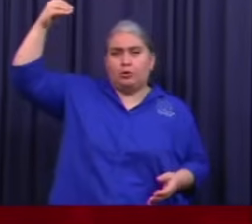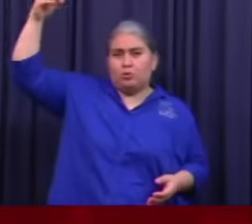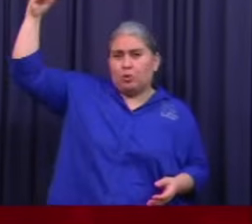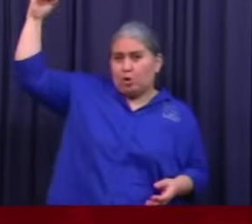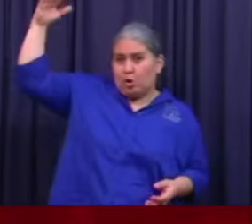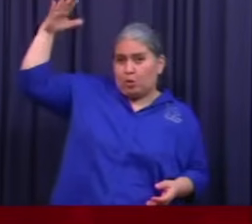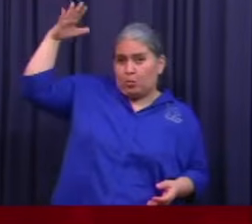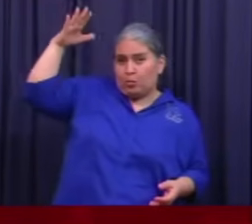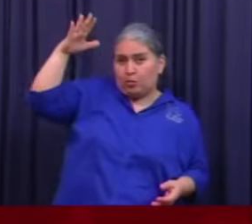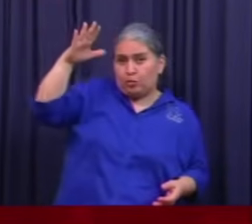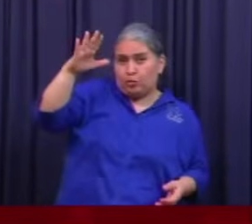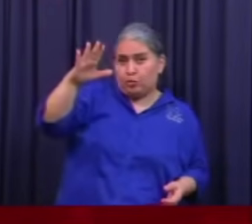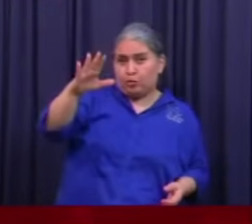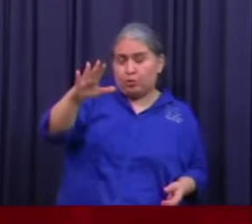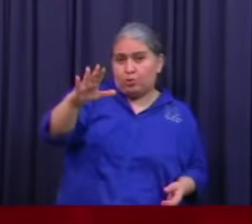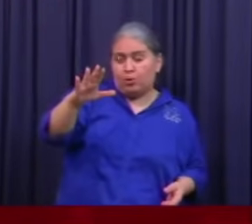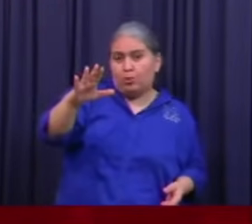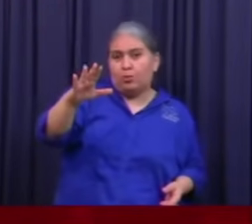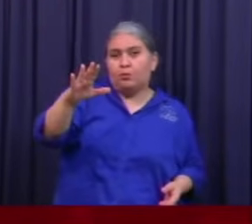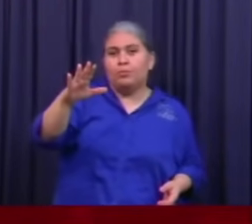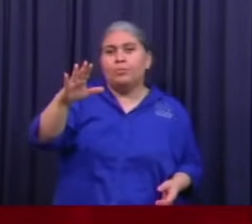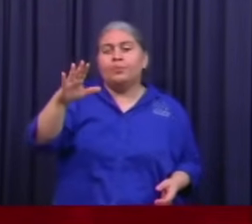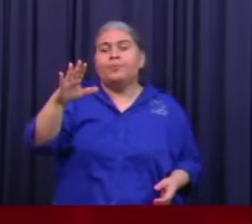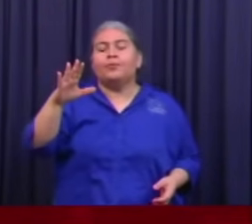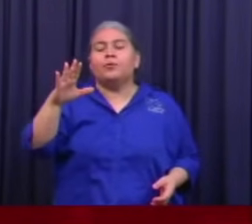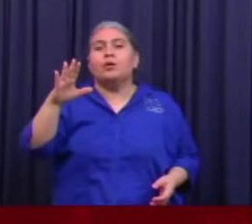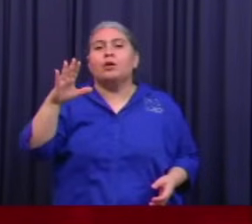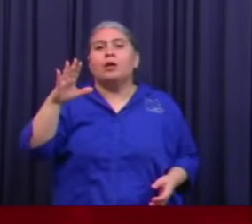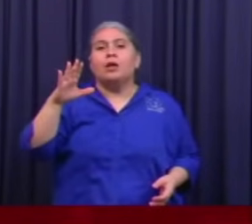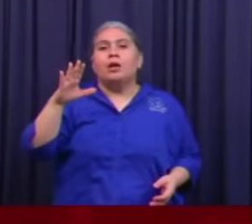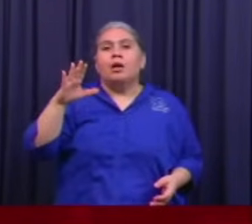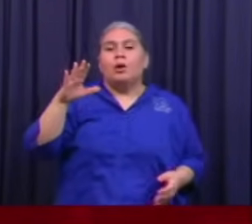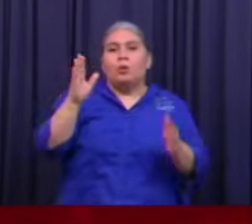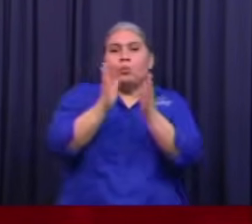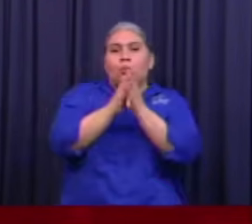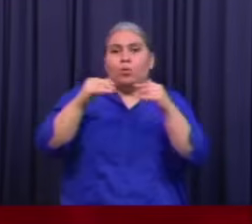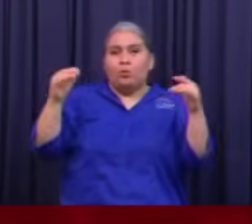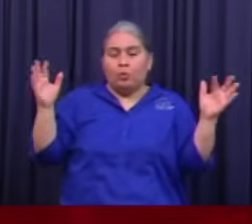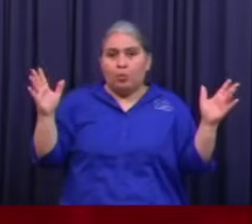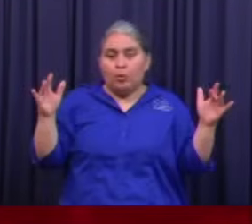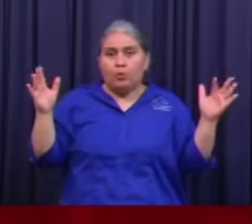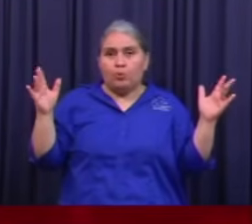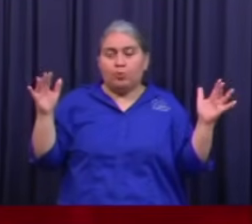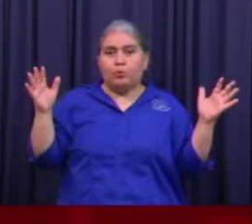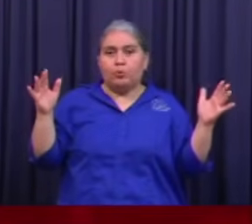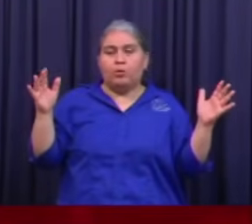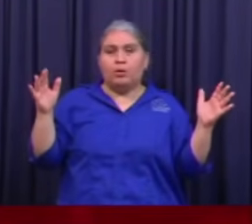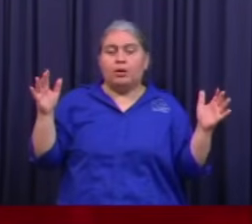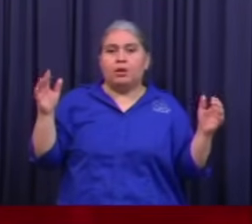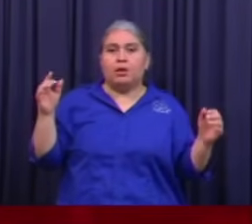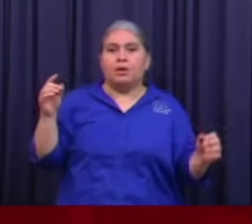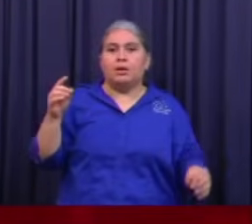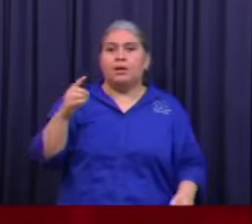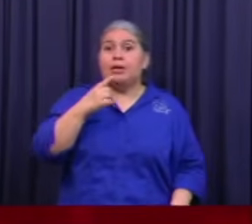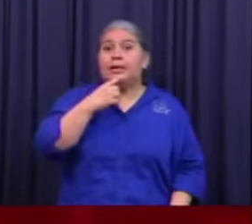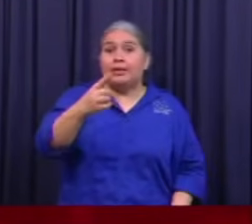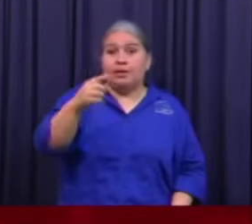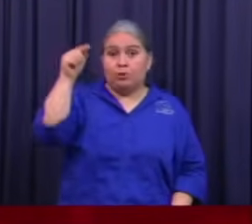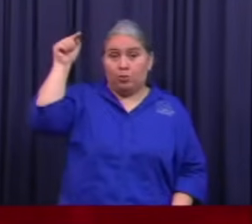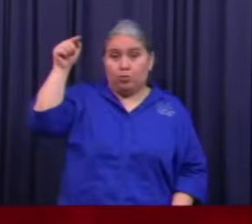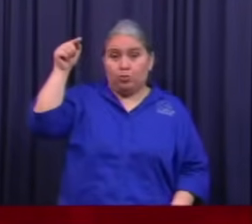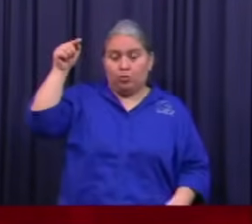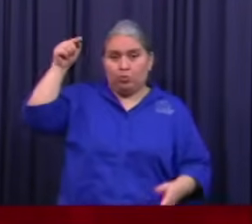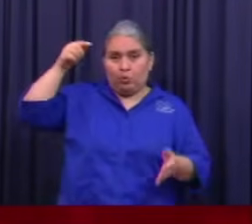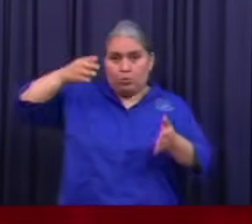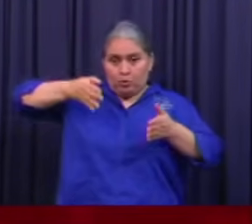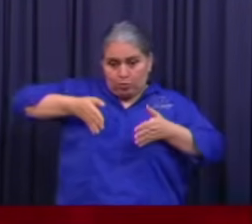llamó al hombre vestido de Lino que tenía una cartera escribano a la cintura y el señor le dijo pasa por en medio de la